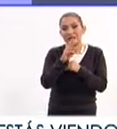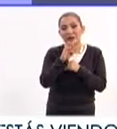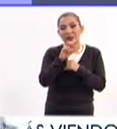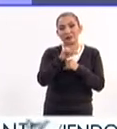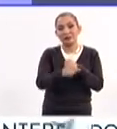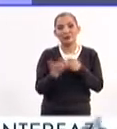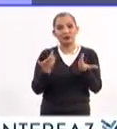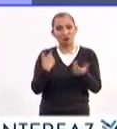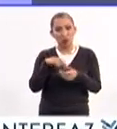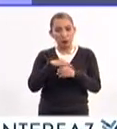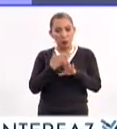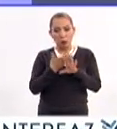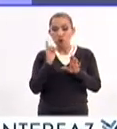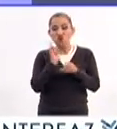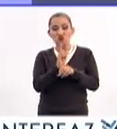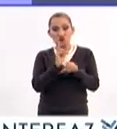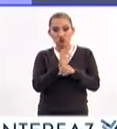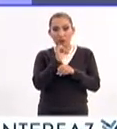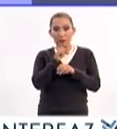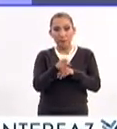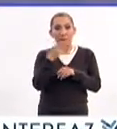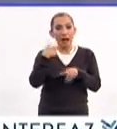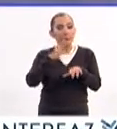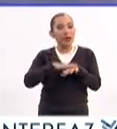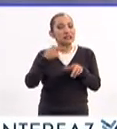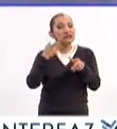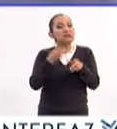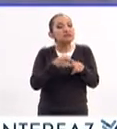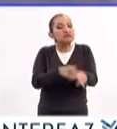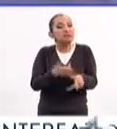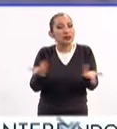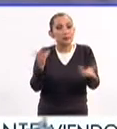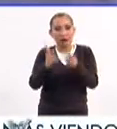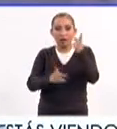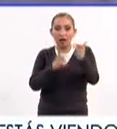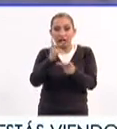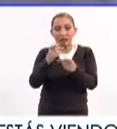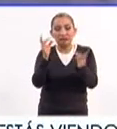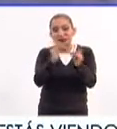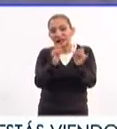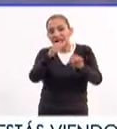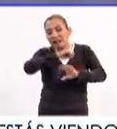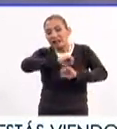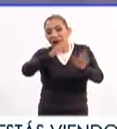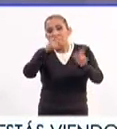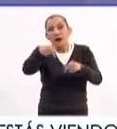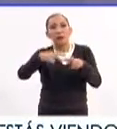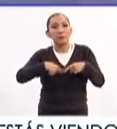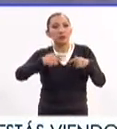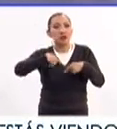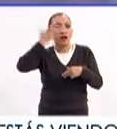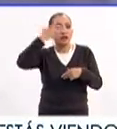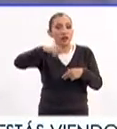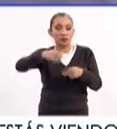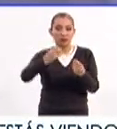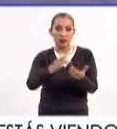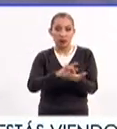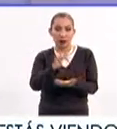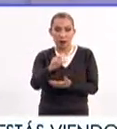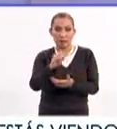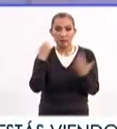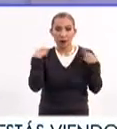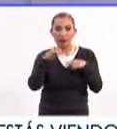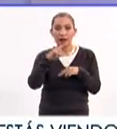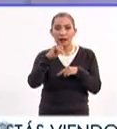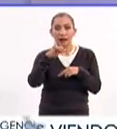y pues estaremos muy pendientes nosotros también para darle seguimiento y platicar todos los detalles para que la gente pueda enterarse. Muchísimas gracias, maestra